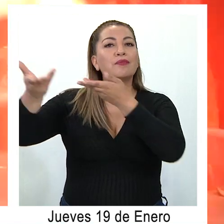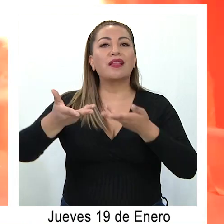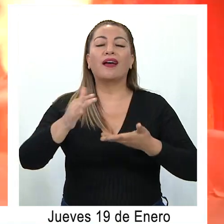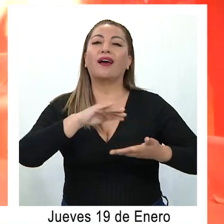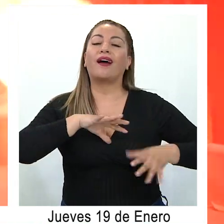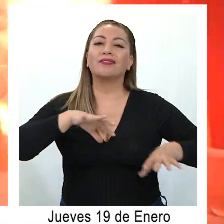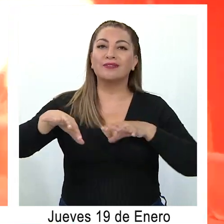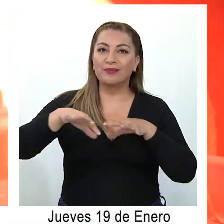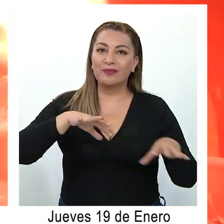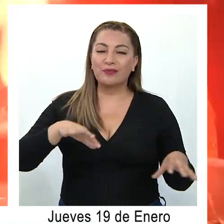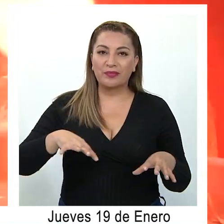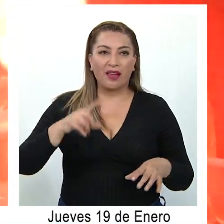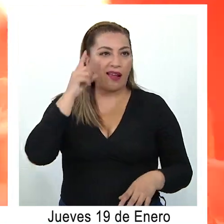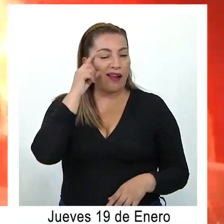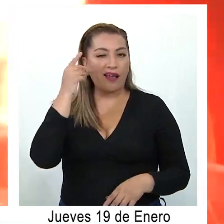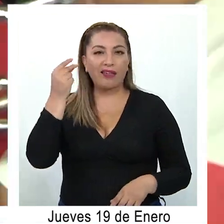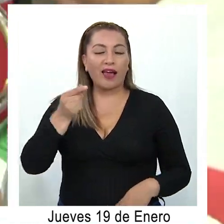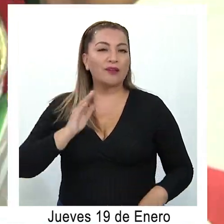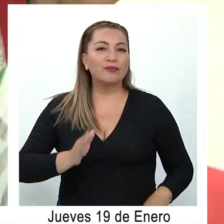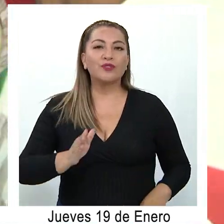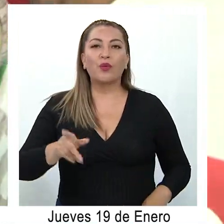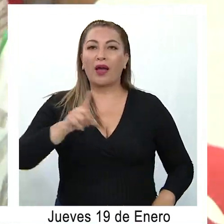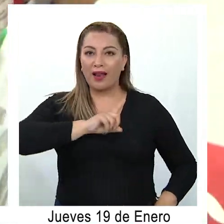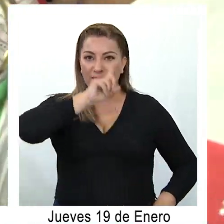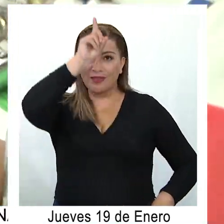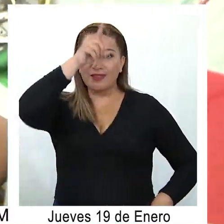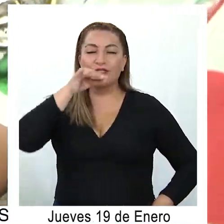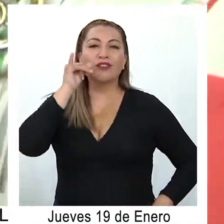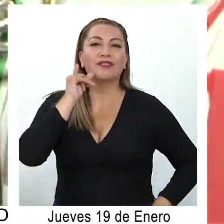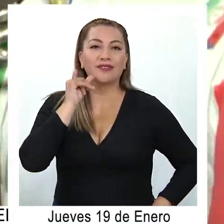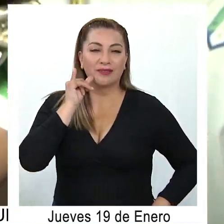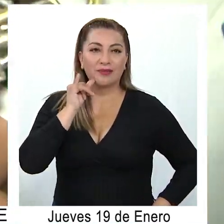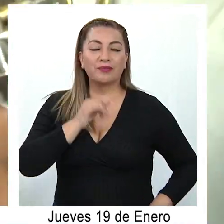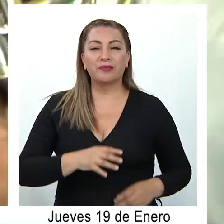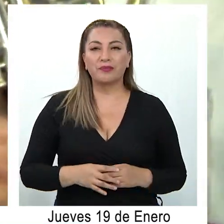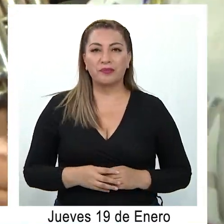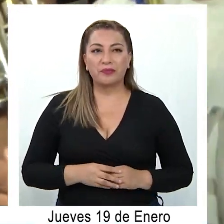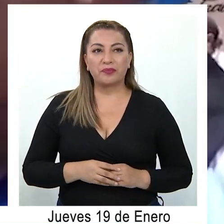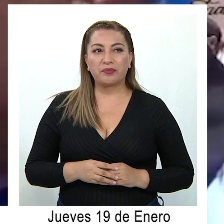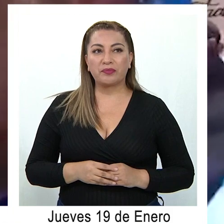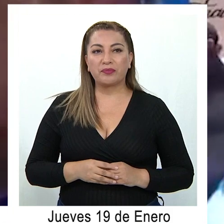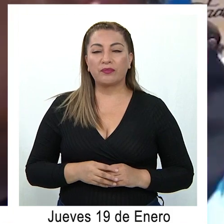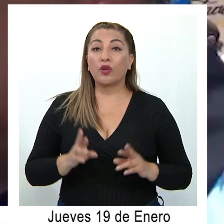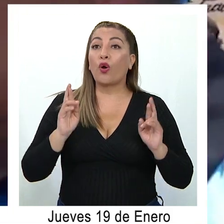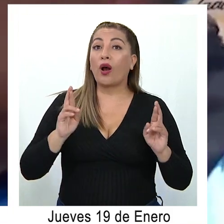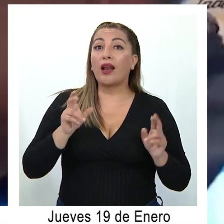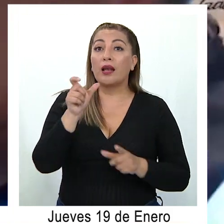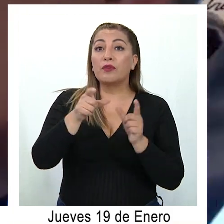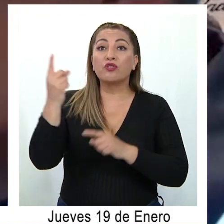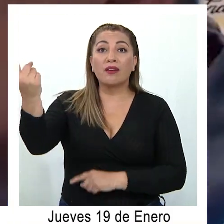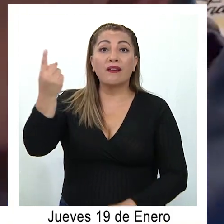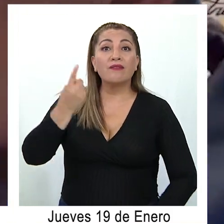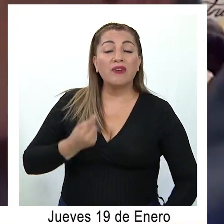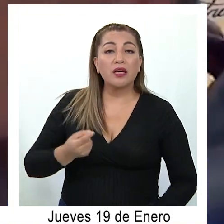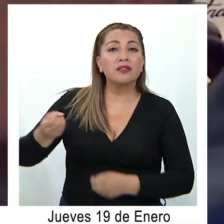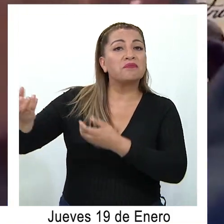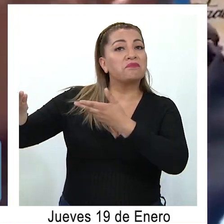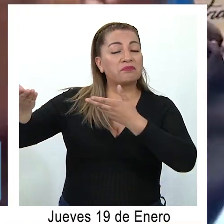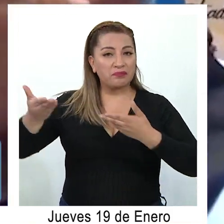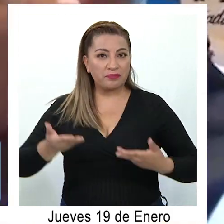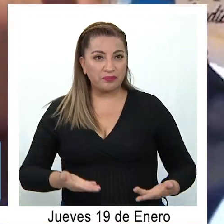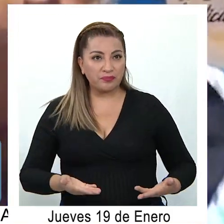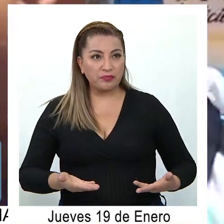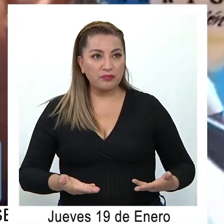actividades y que la idea es conservar las tradiciones de Iquique. Y esperamos que la gente se acerque, ya que estamos invitando